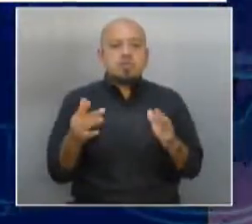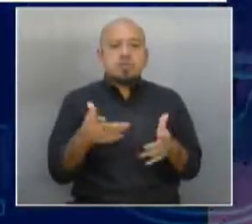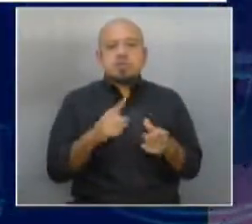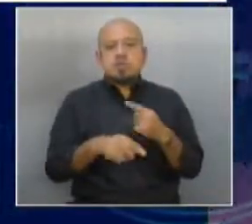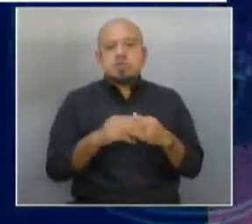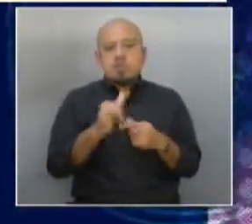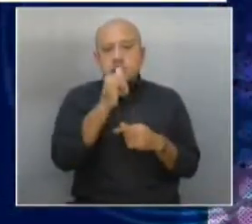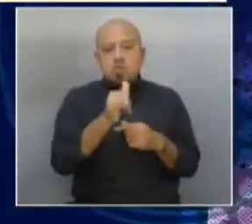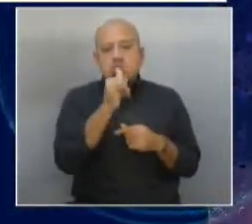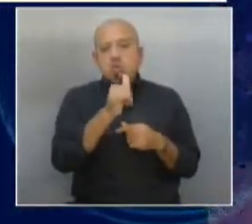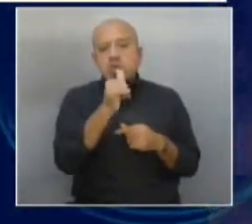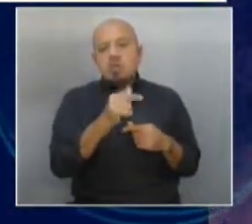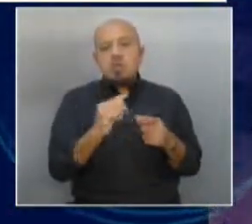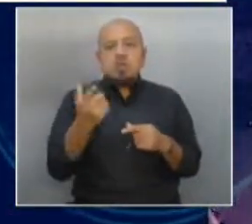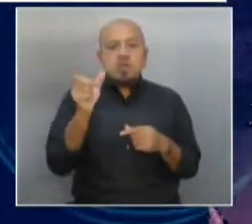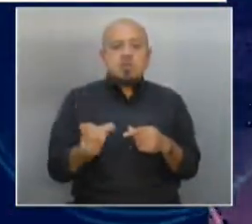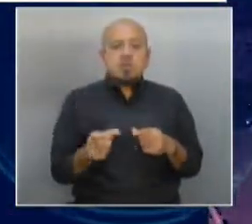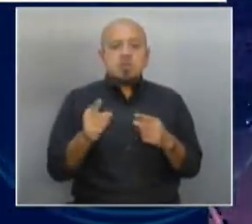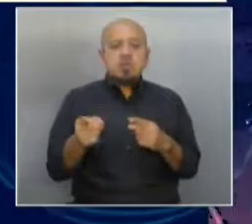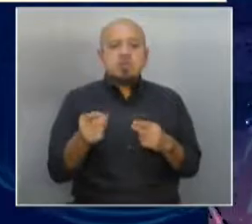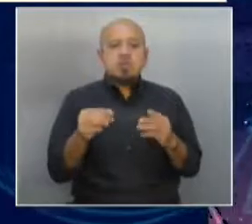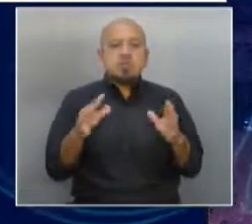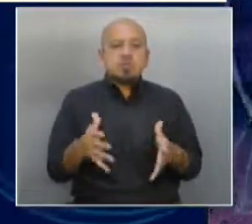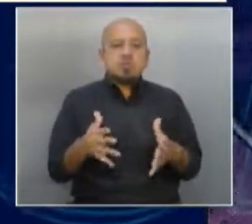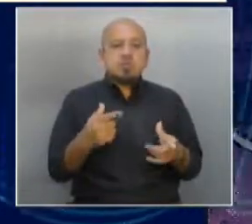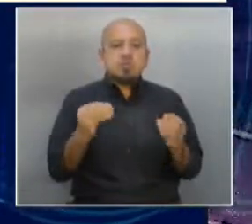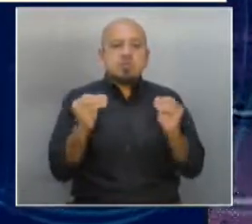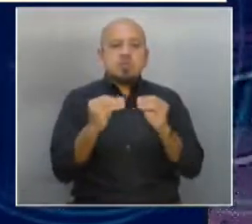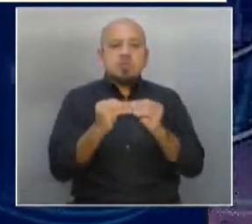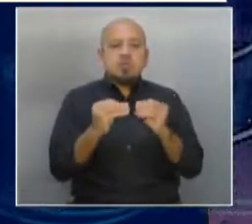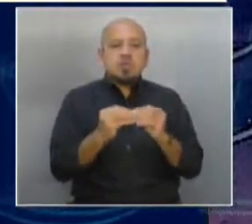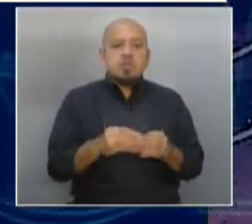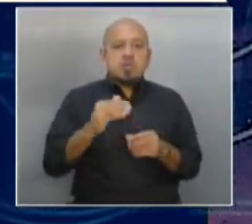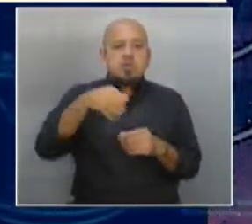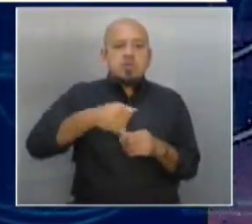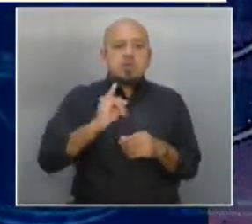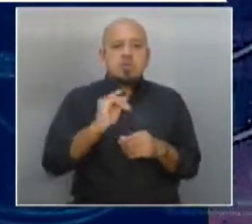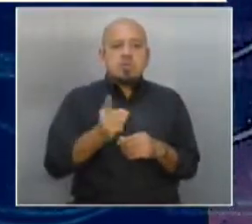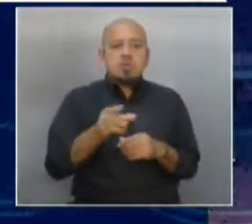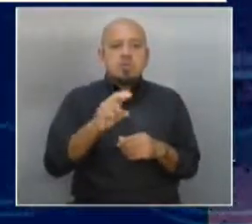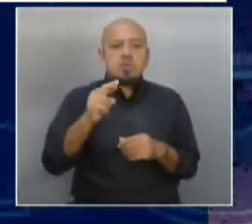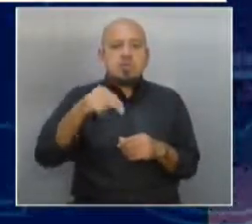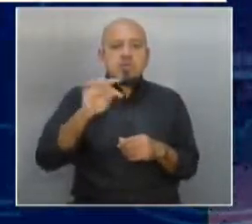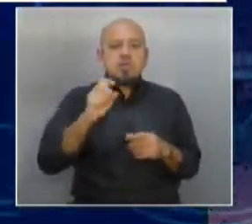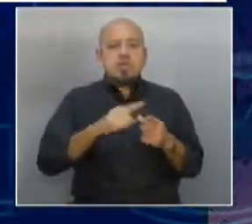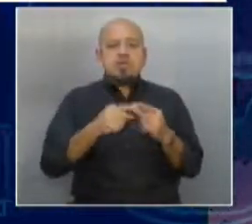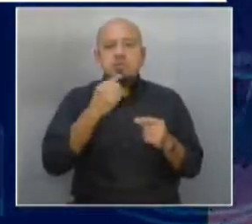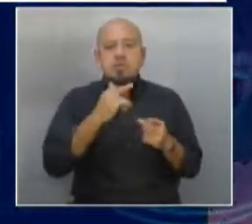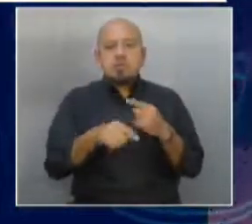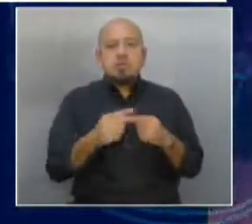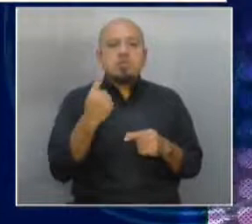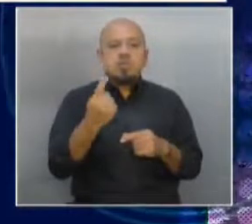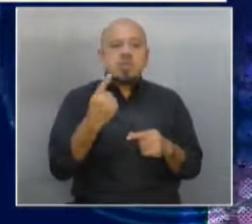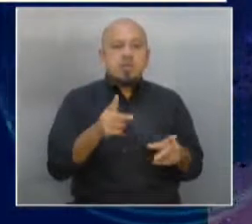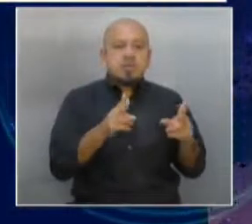cuentito de una persona que en realidad simboliza a todos nuestros compañeros migrantes que trabajaron en este taller. Entonces, estas estaciones, por ejemplo, la primera estación,